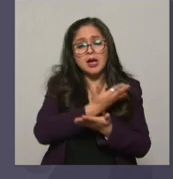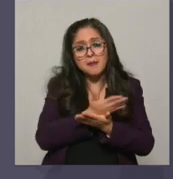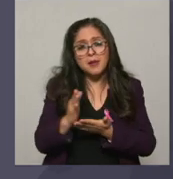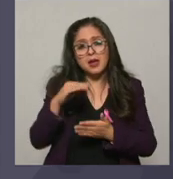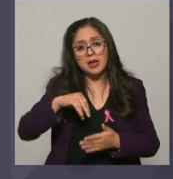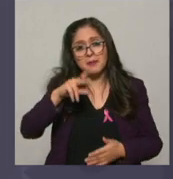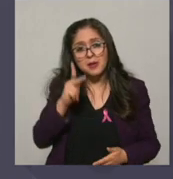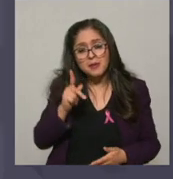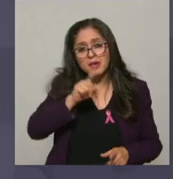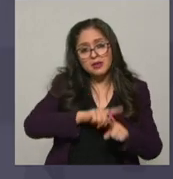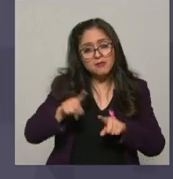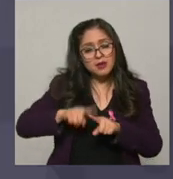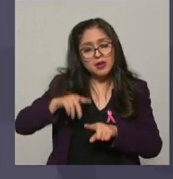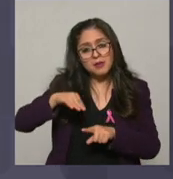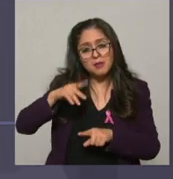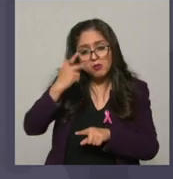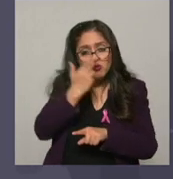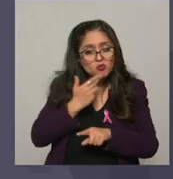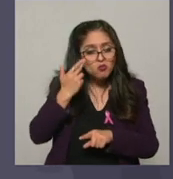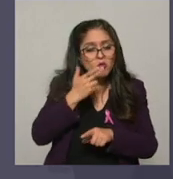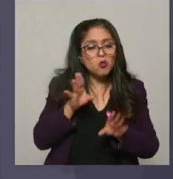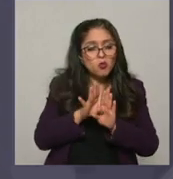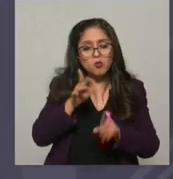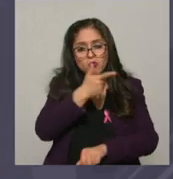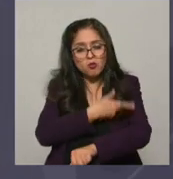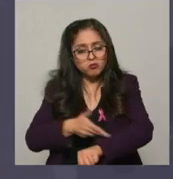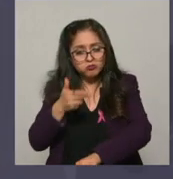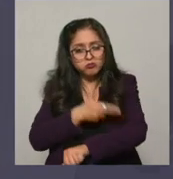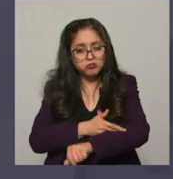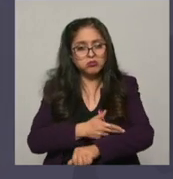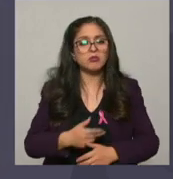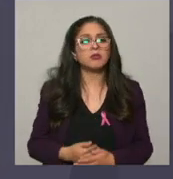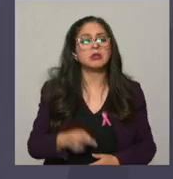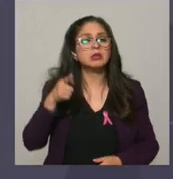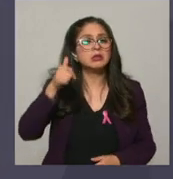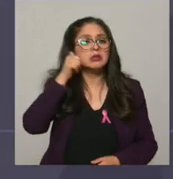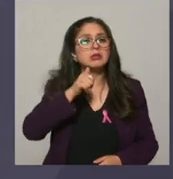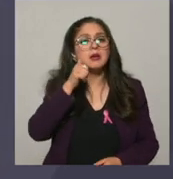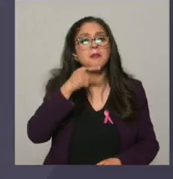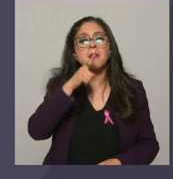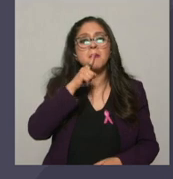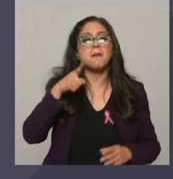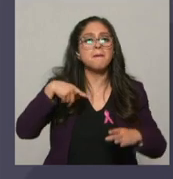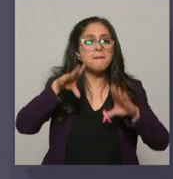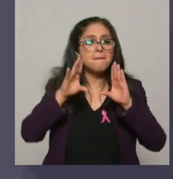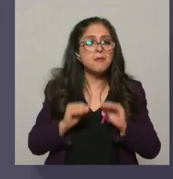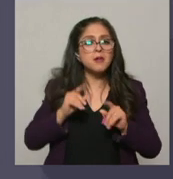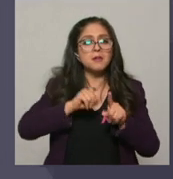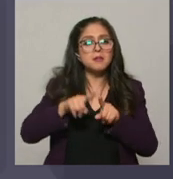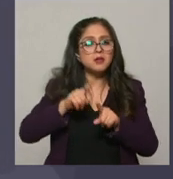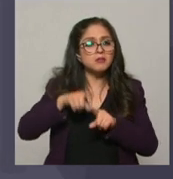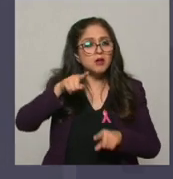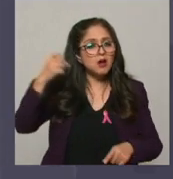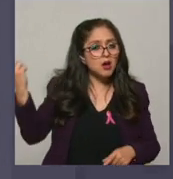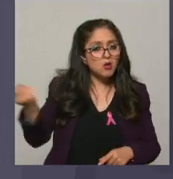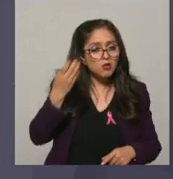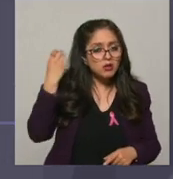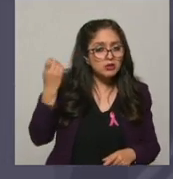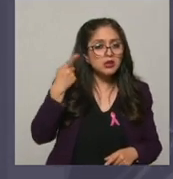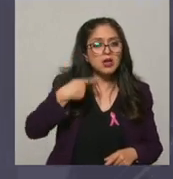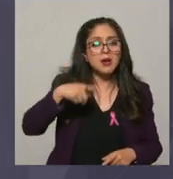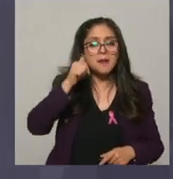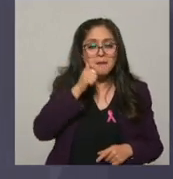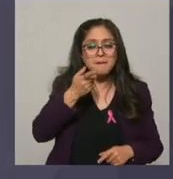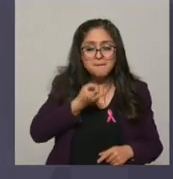Ministerio Público en ningún momento hubo un litigante, ¿no? O sea, todo el tiempo estuvo callado en toda la audiencia, no hizo ni una